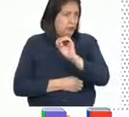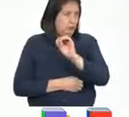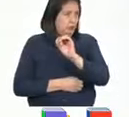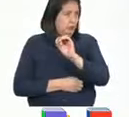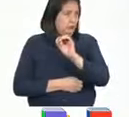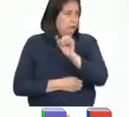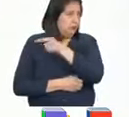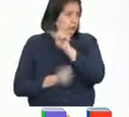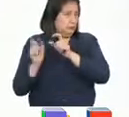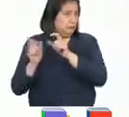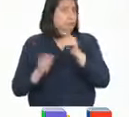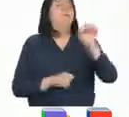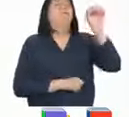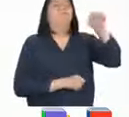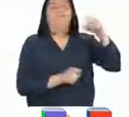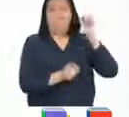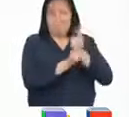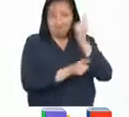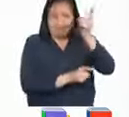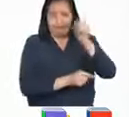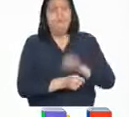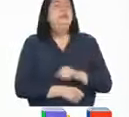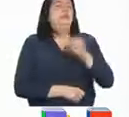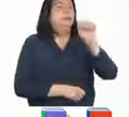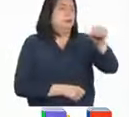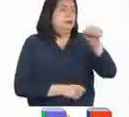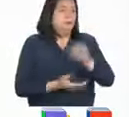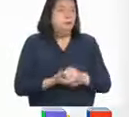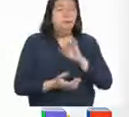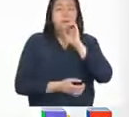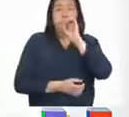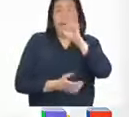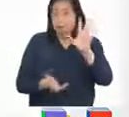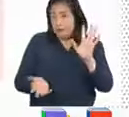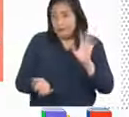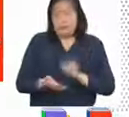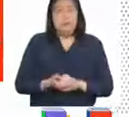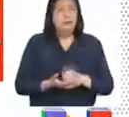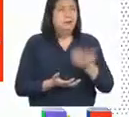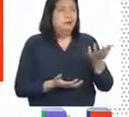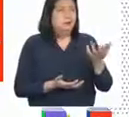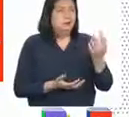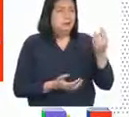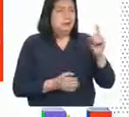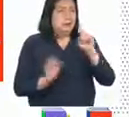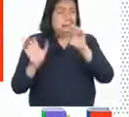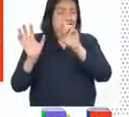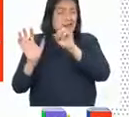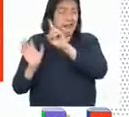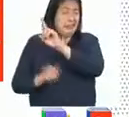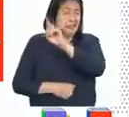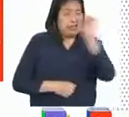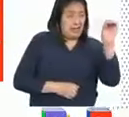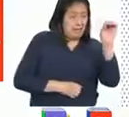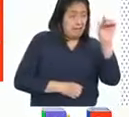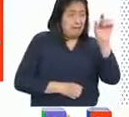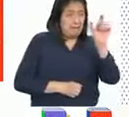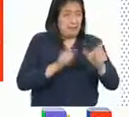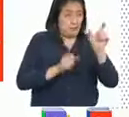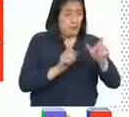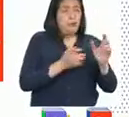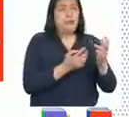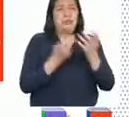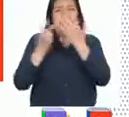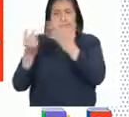total. Exacto. Y eso es como decir que de cada 100 personas, 7